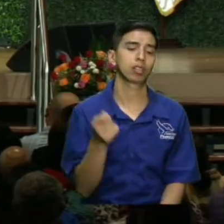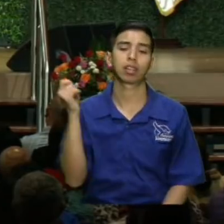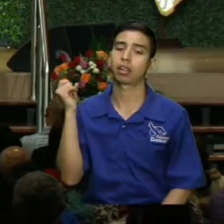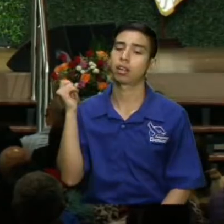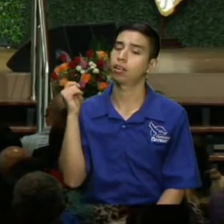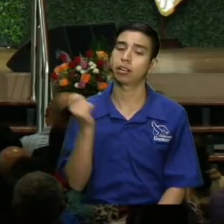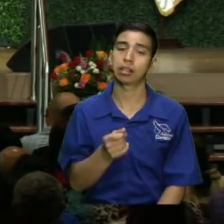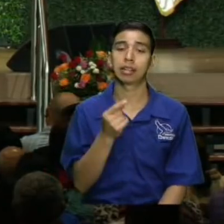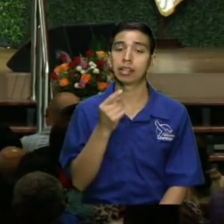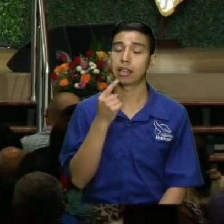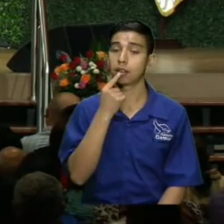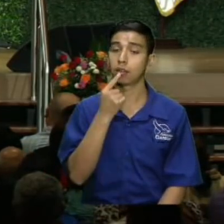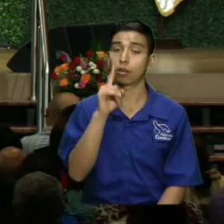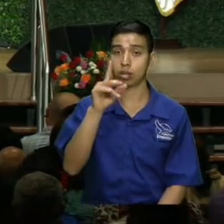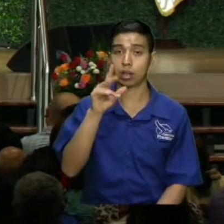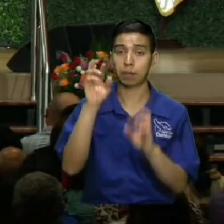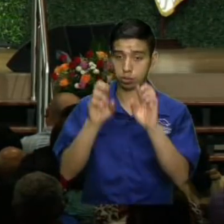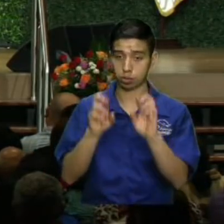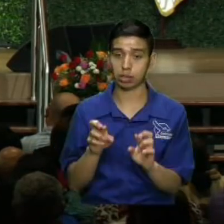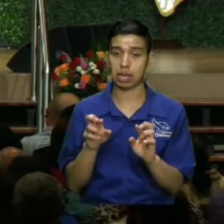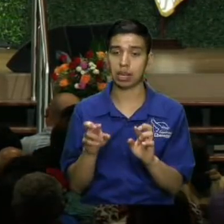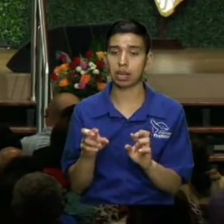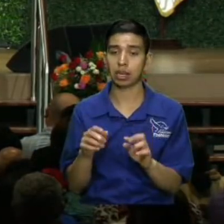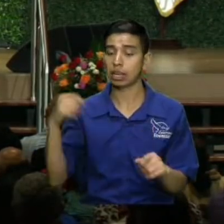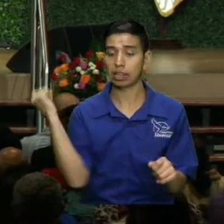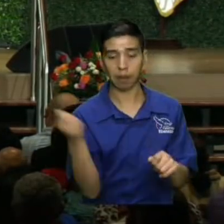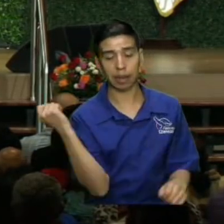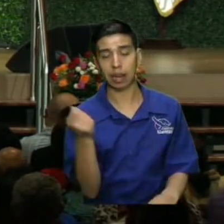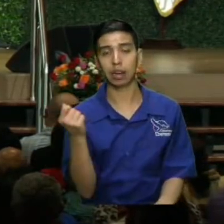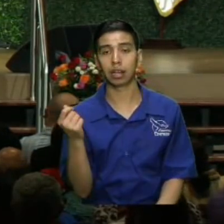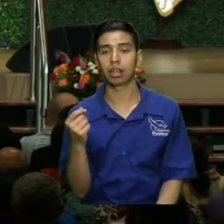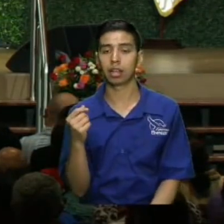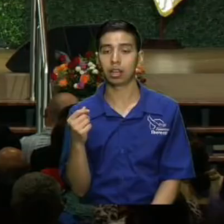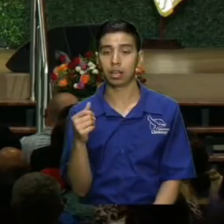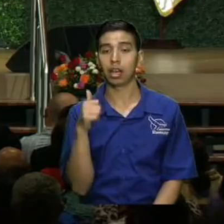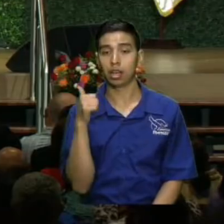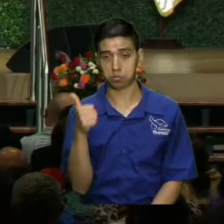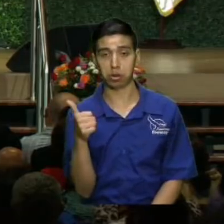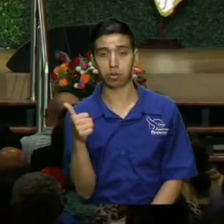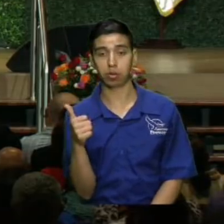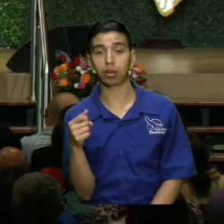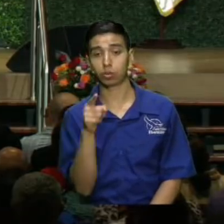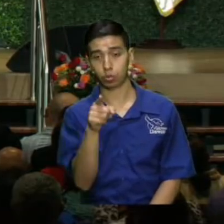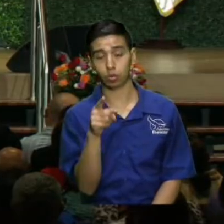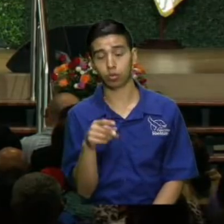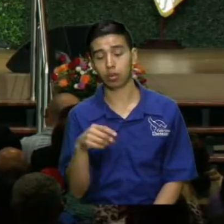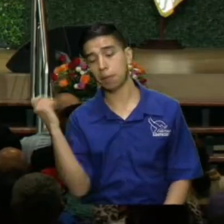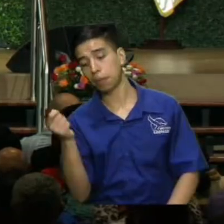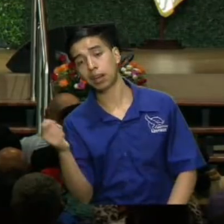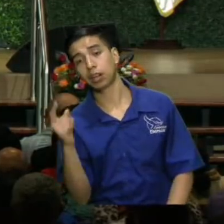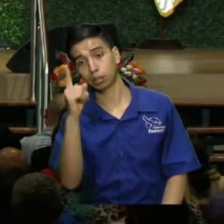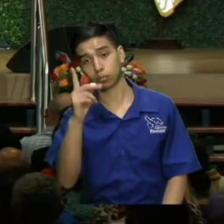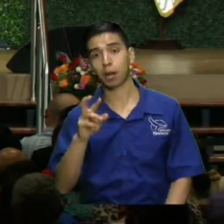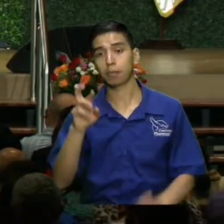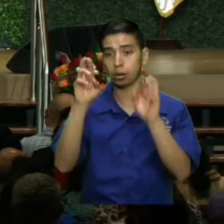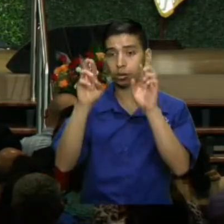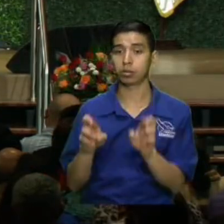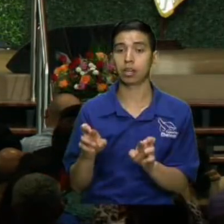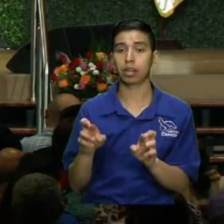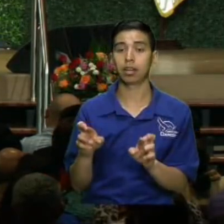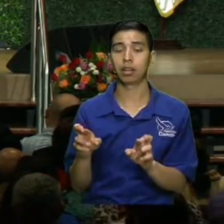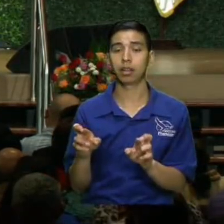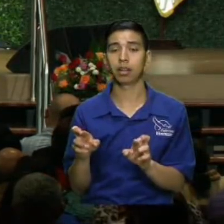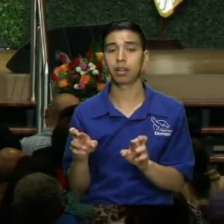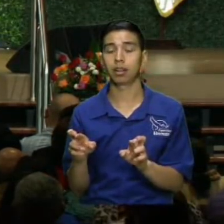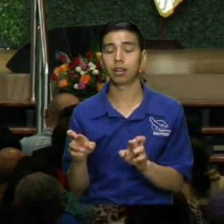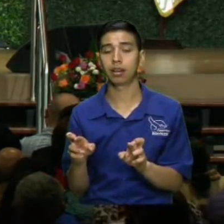lícito azotar a un ciudadano romano, sin antes haberlo llevado a juicio. Y dice la